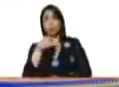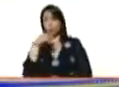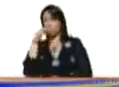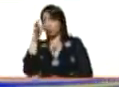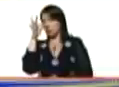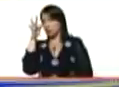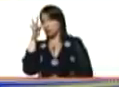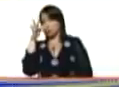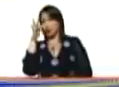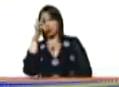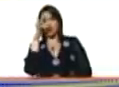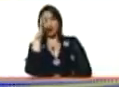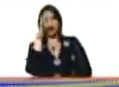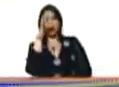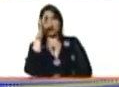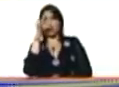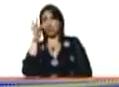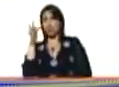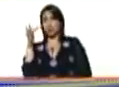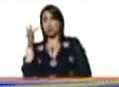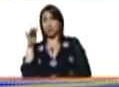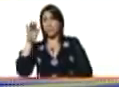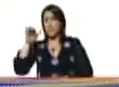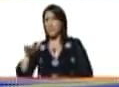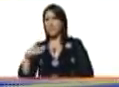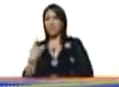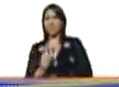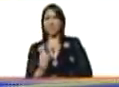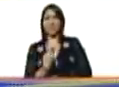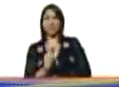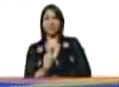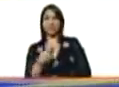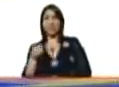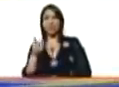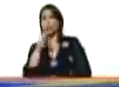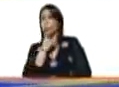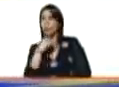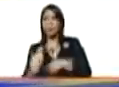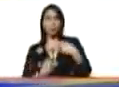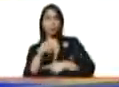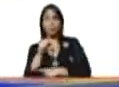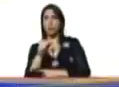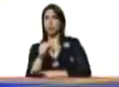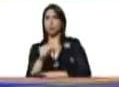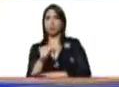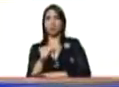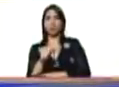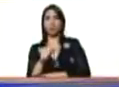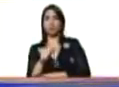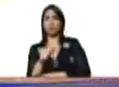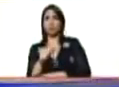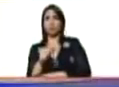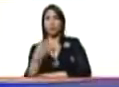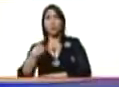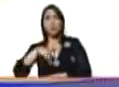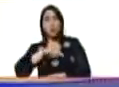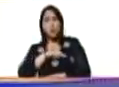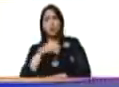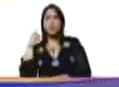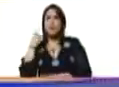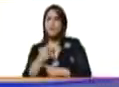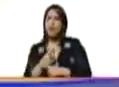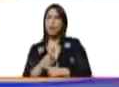narcisos, pequeñitos y divisionistas. Eso sí es muy revolucionario, entre comillas. Nosotros tenemos